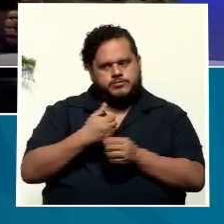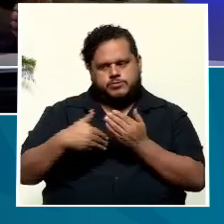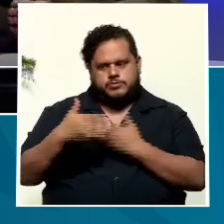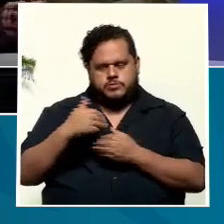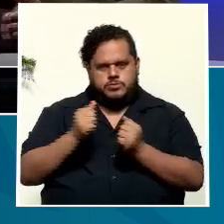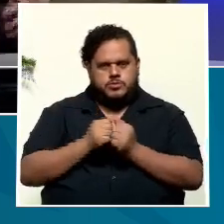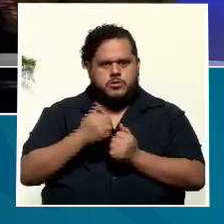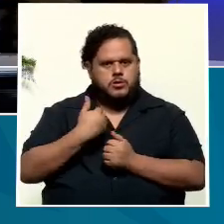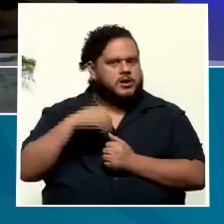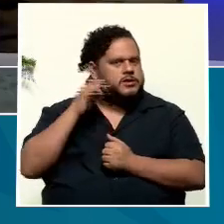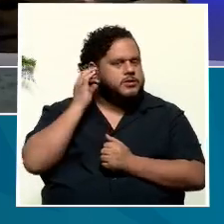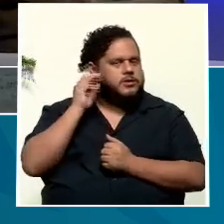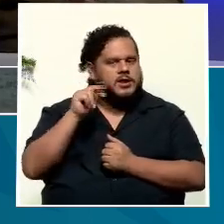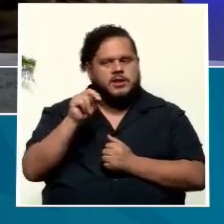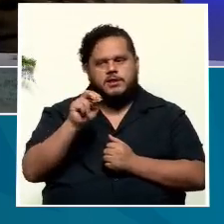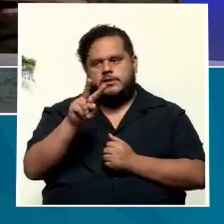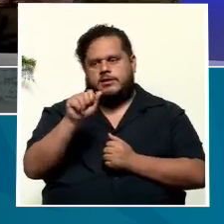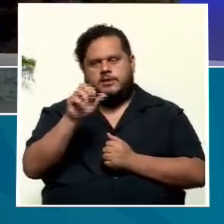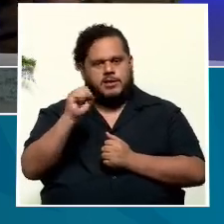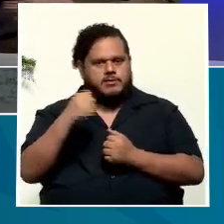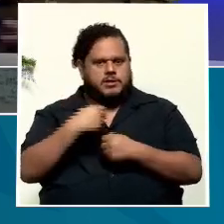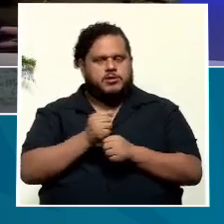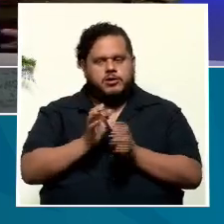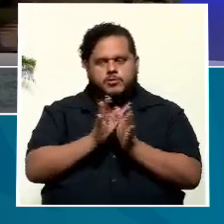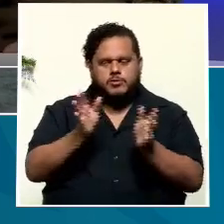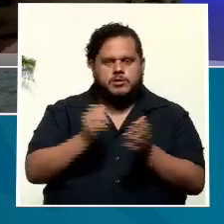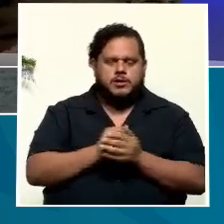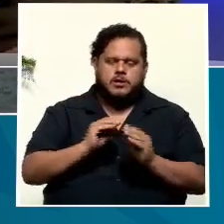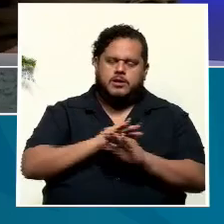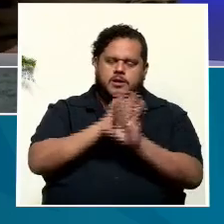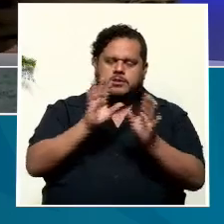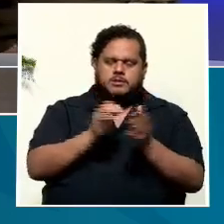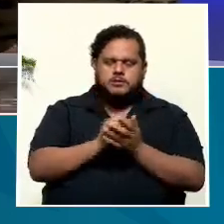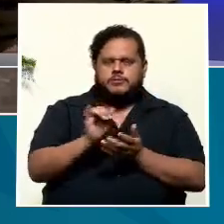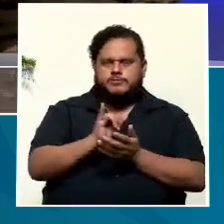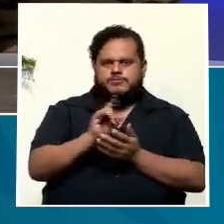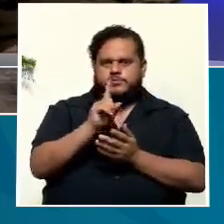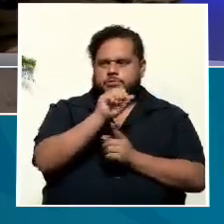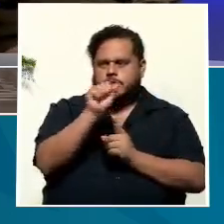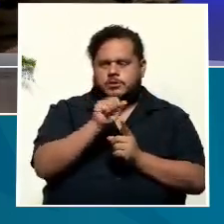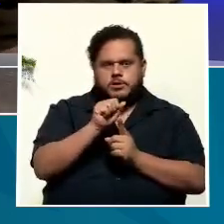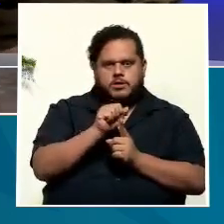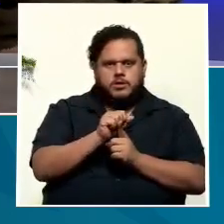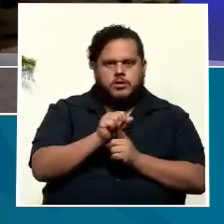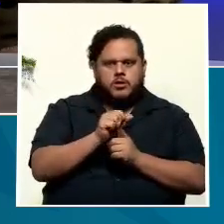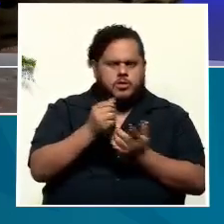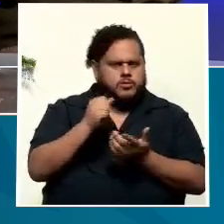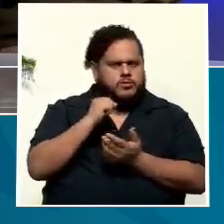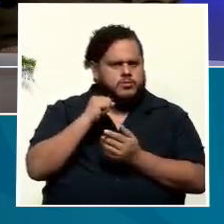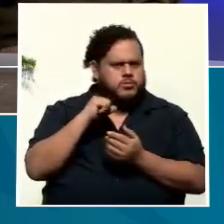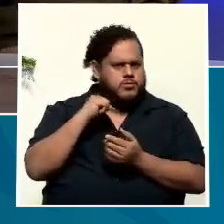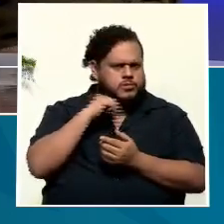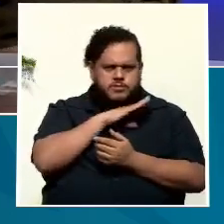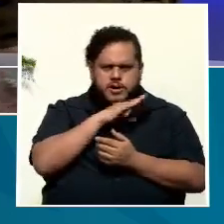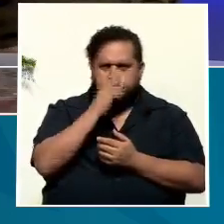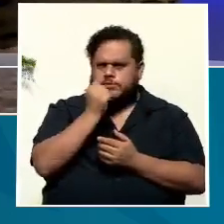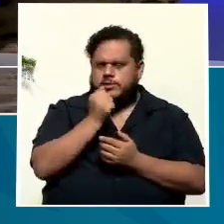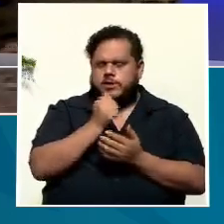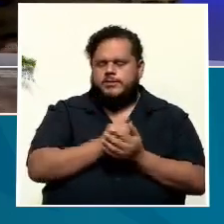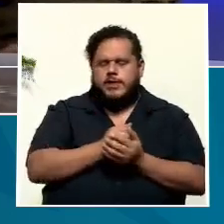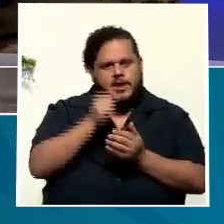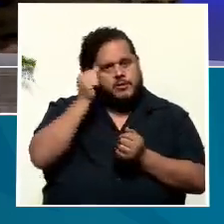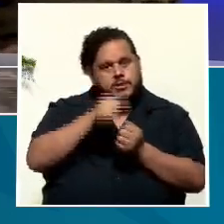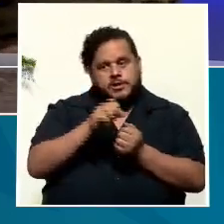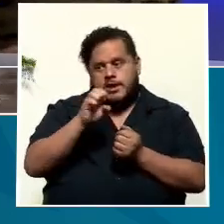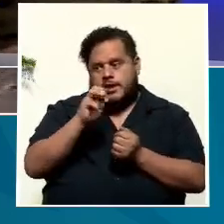la señora Navas, que lo hicieron público. Claro, era también una circunstancia muy convulsa, porque acuérdese que doña